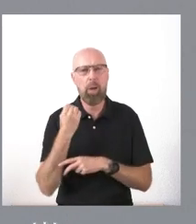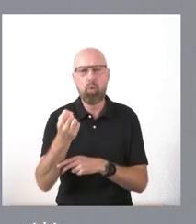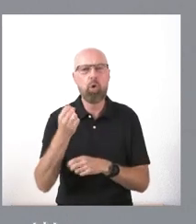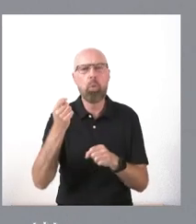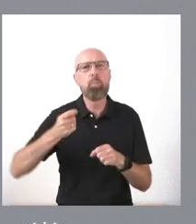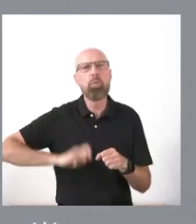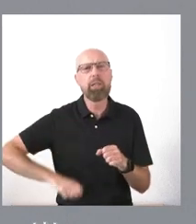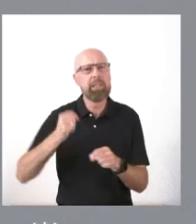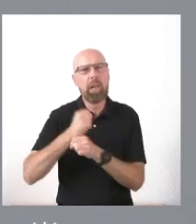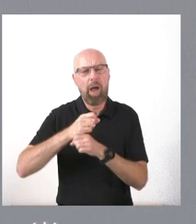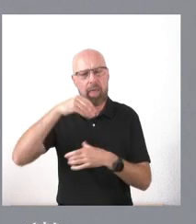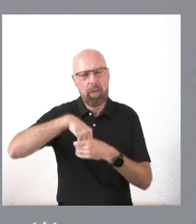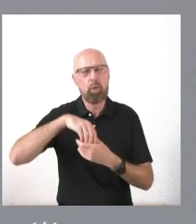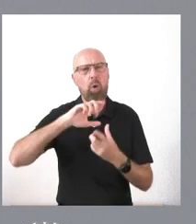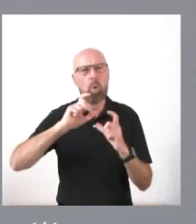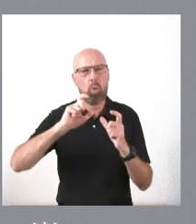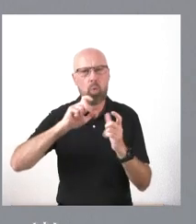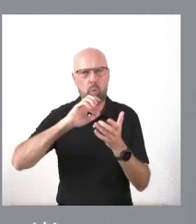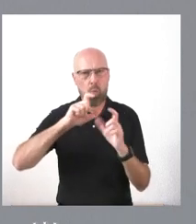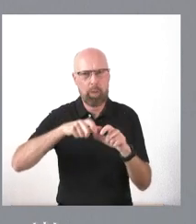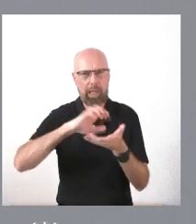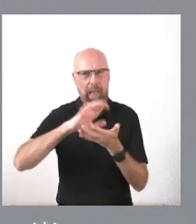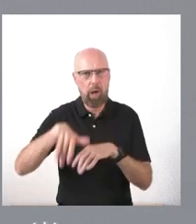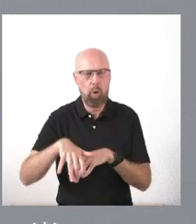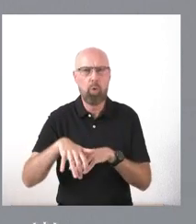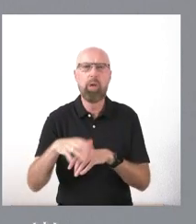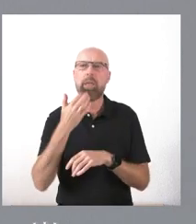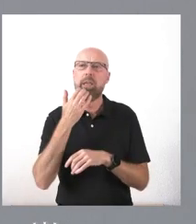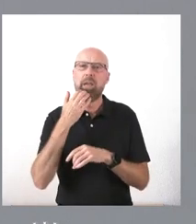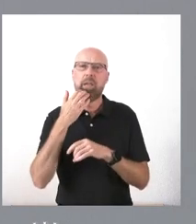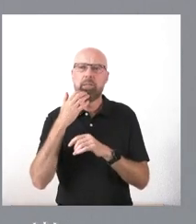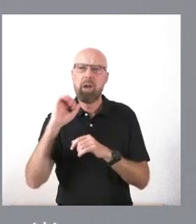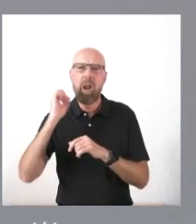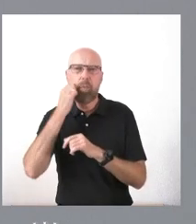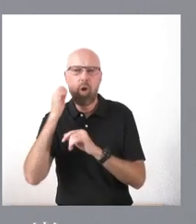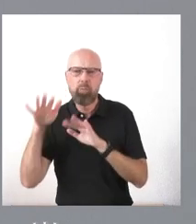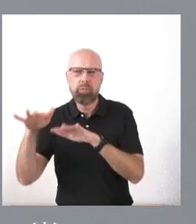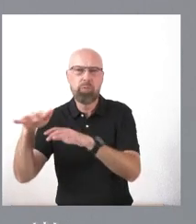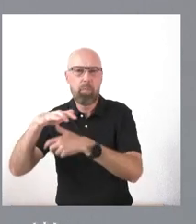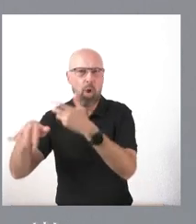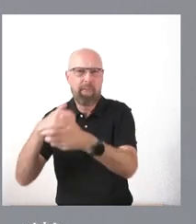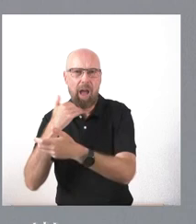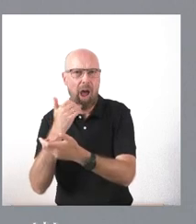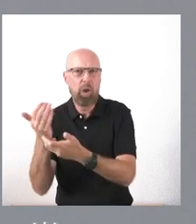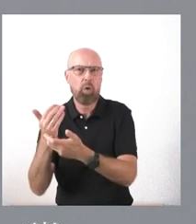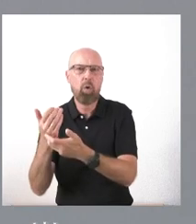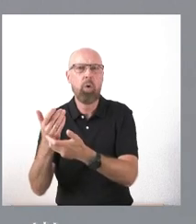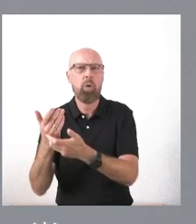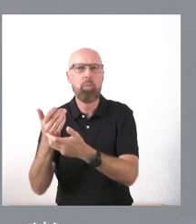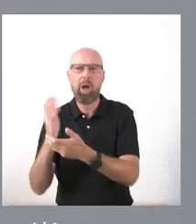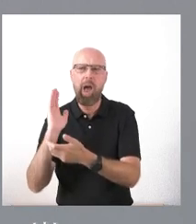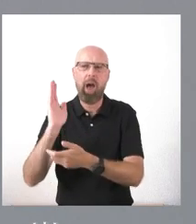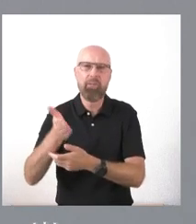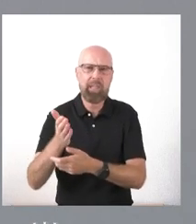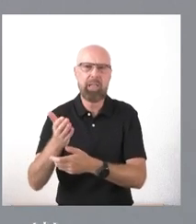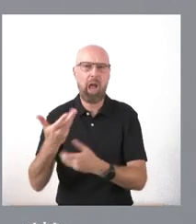nuestro rechazo a cualquier actuación violenta que pueda perjudicar la convivencia entre el